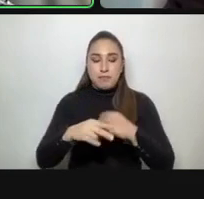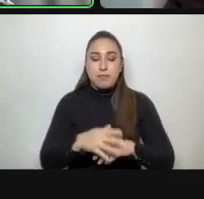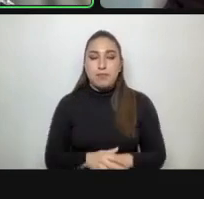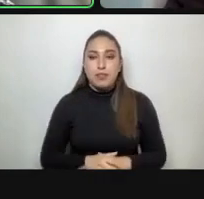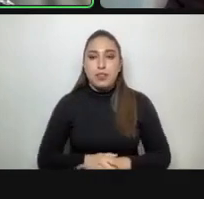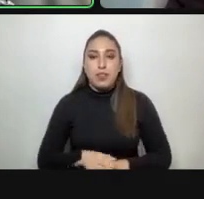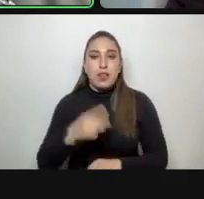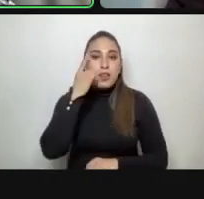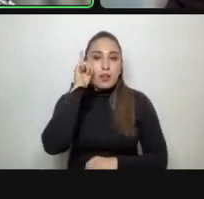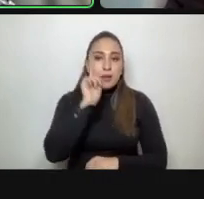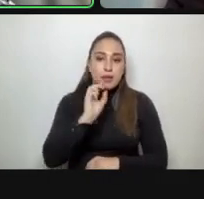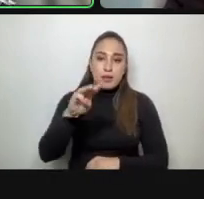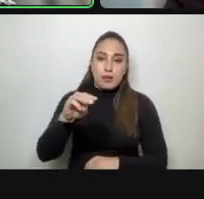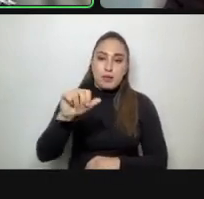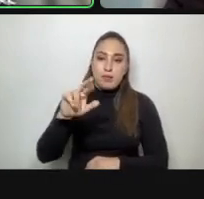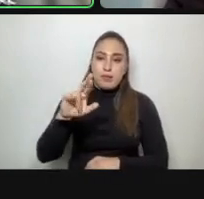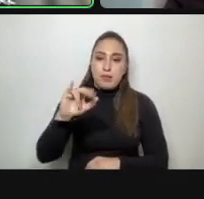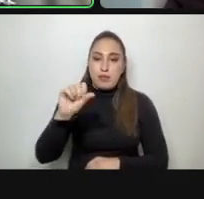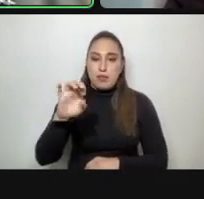Diputada Marcela Fuente Castillo.